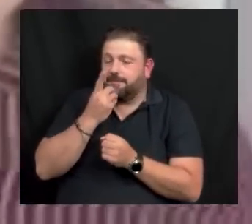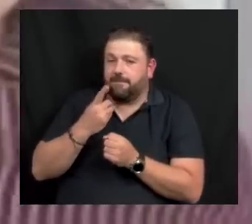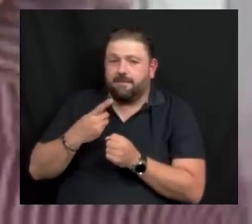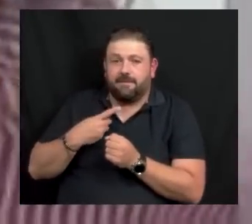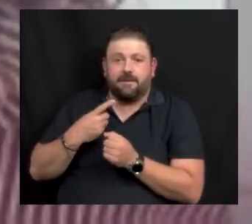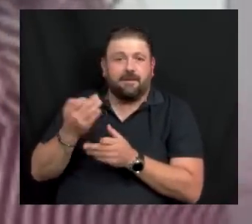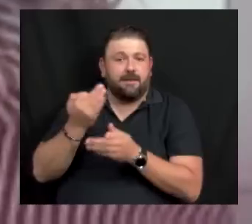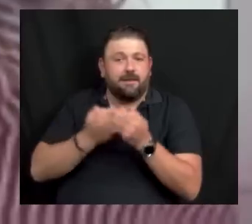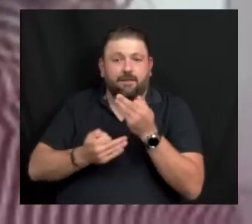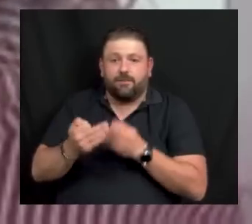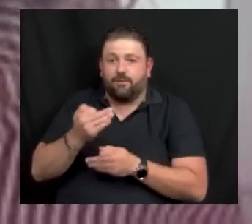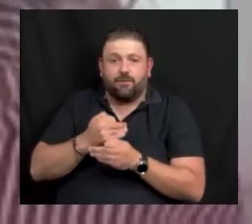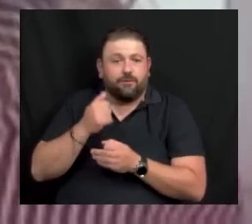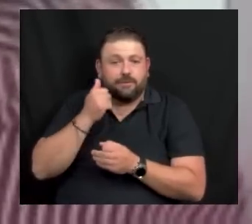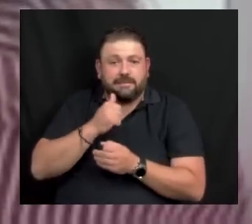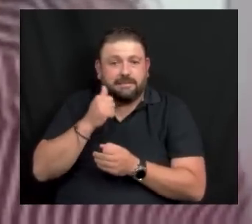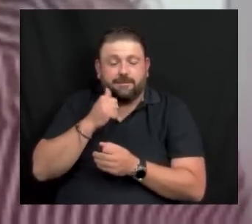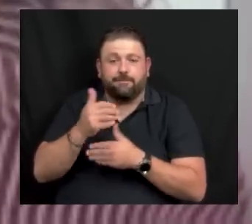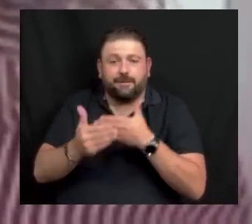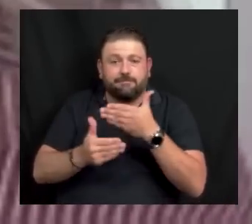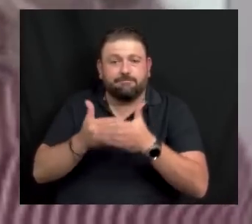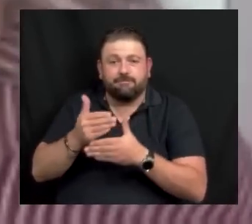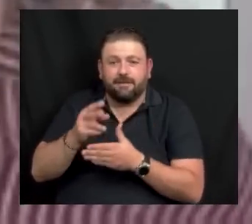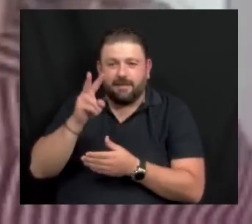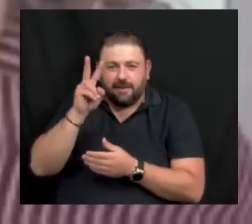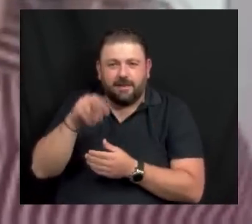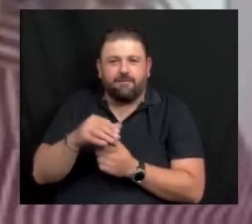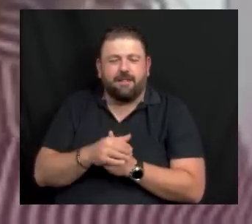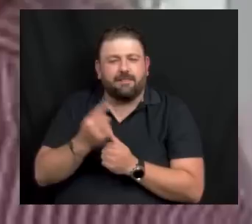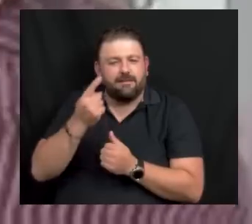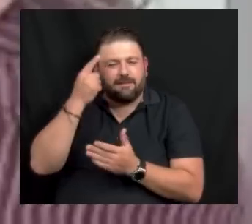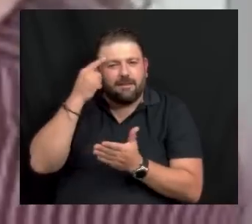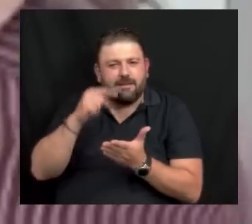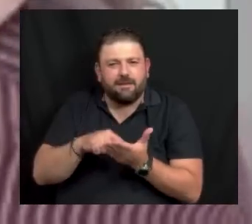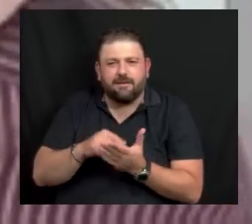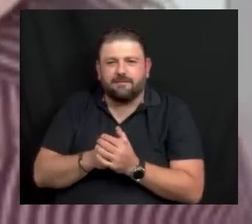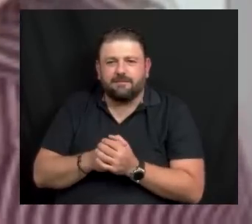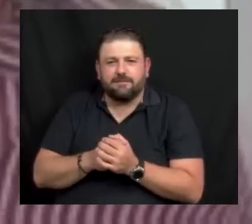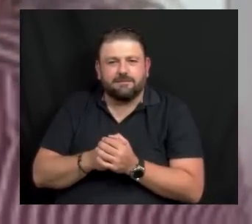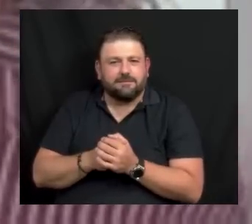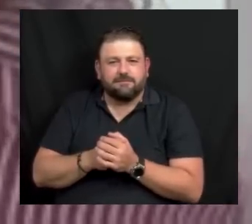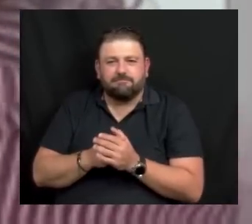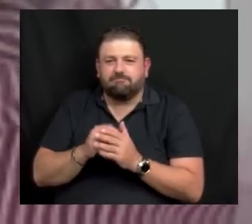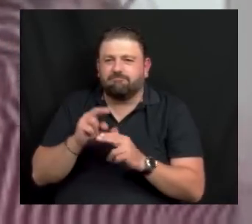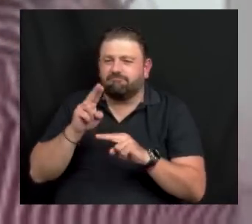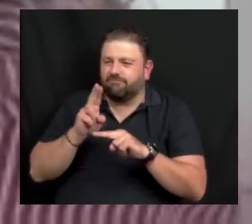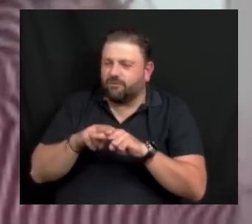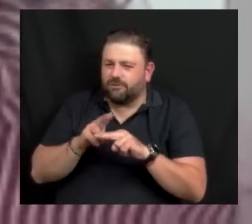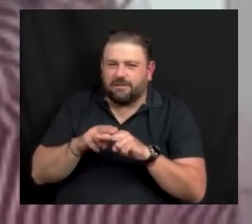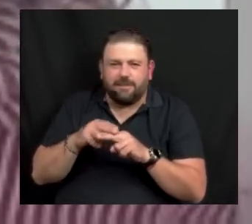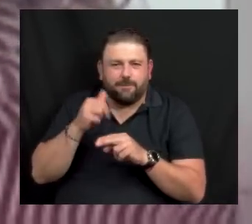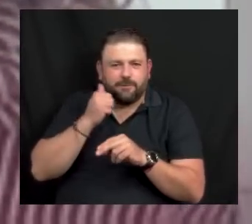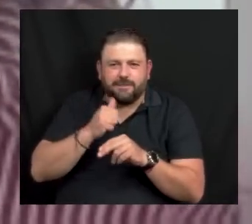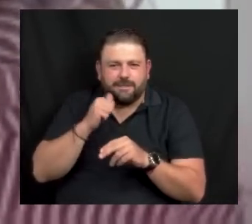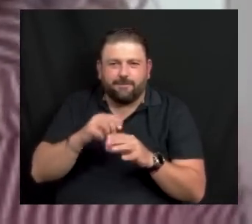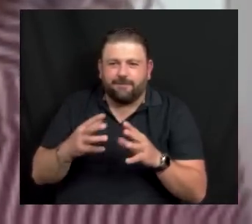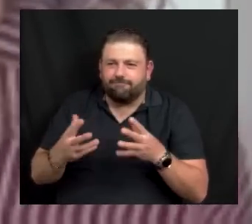siguiente, después de afiliadas, ¿qué crees, Ari? Nos sentamos con varias amigas y